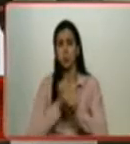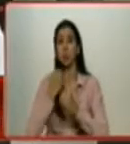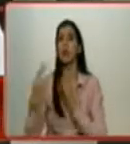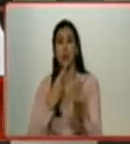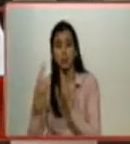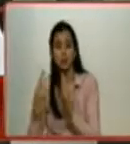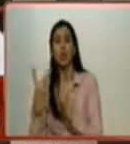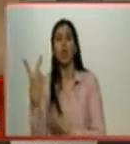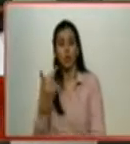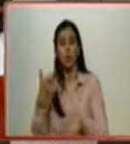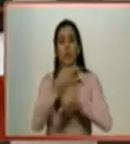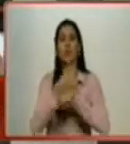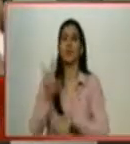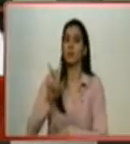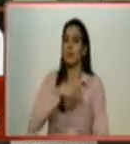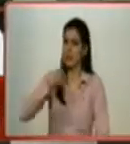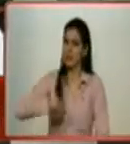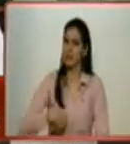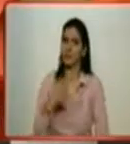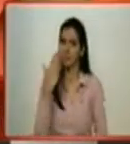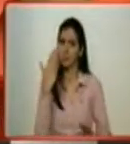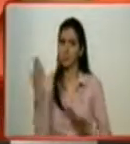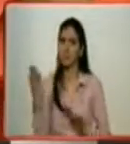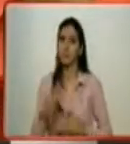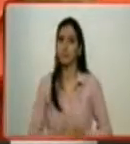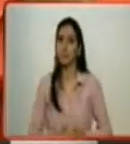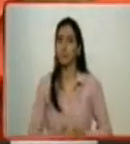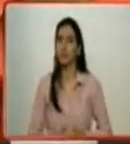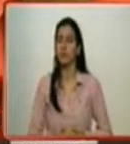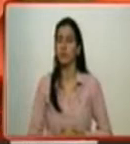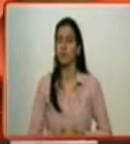relación entre los gobiernos de Venezuela y China.